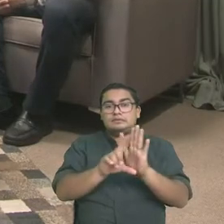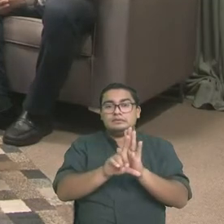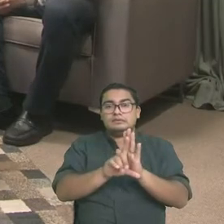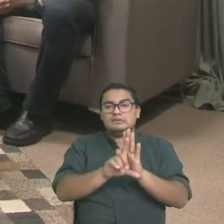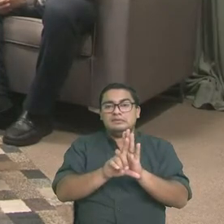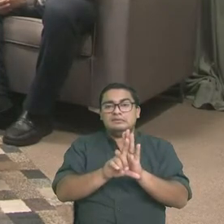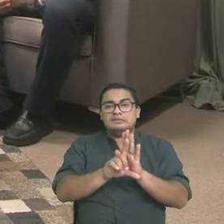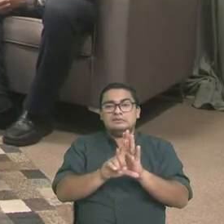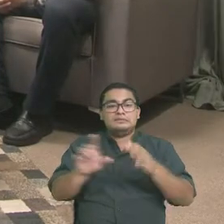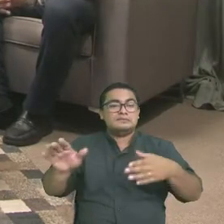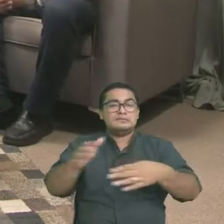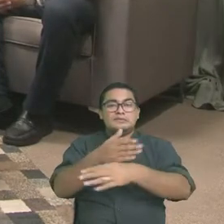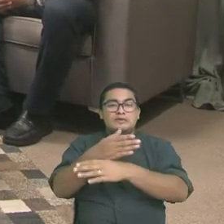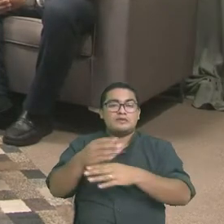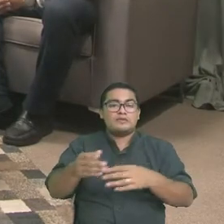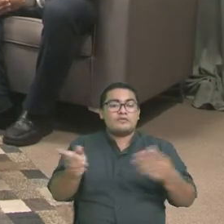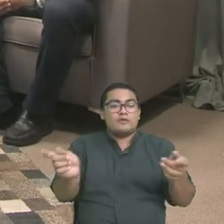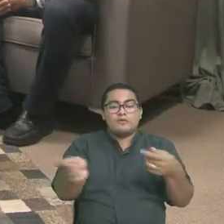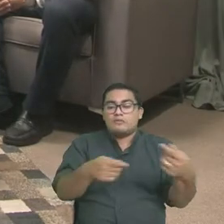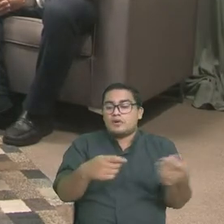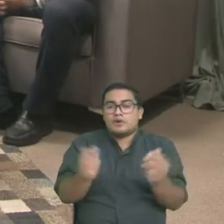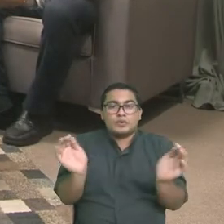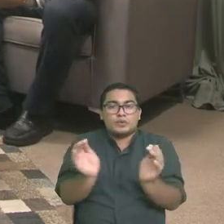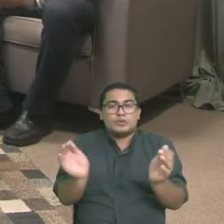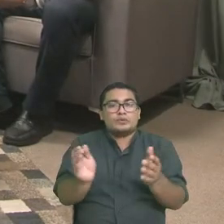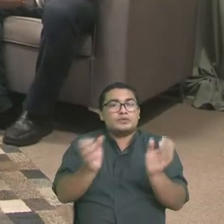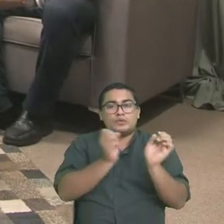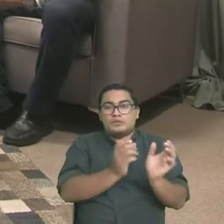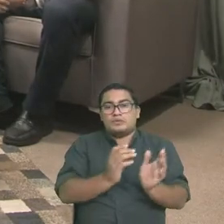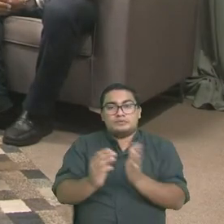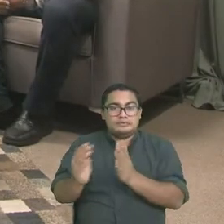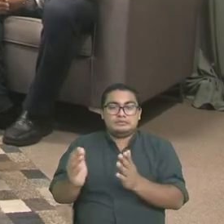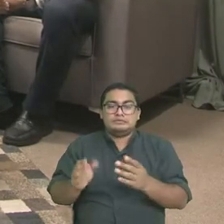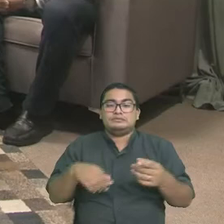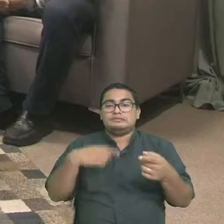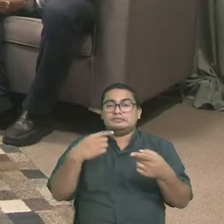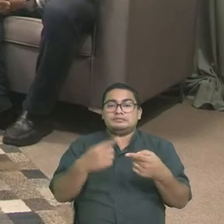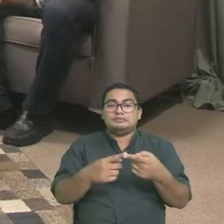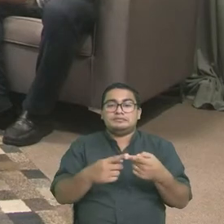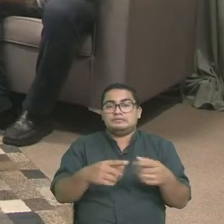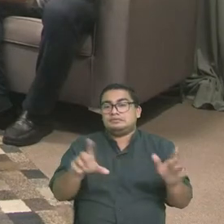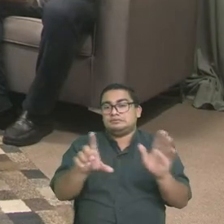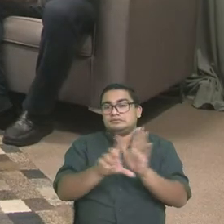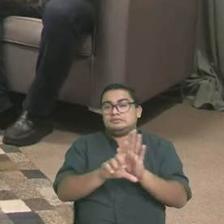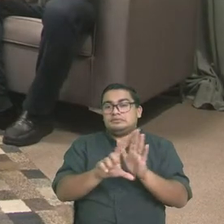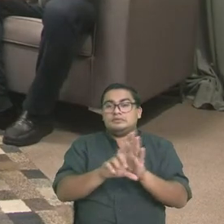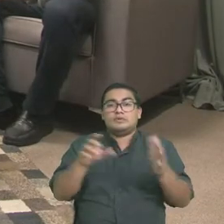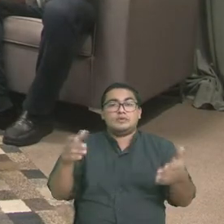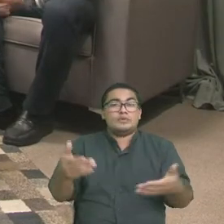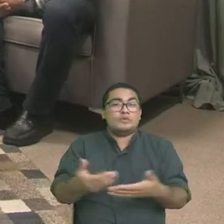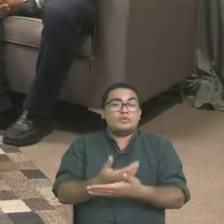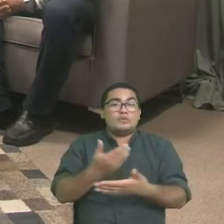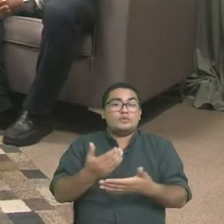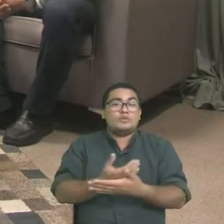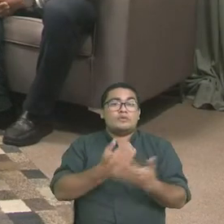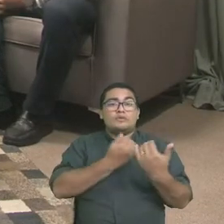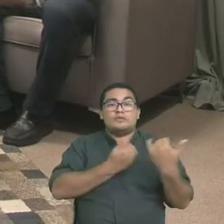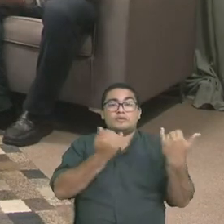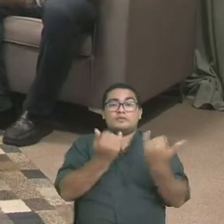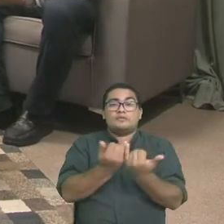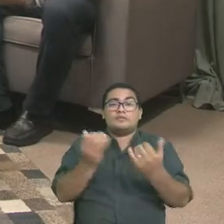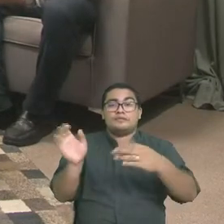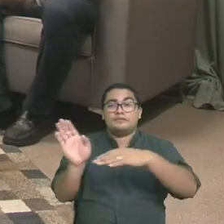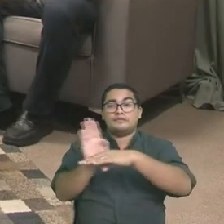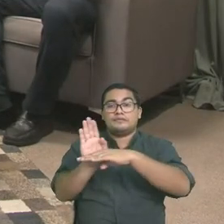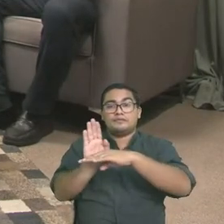de la micro, pequeña y mediana empresa, con la creación de instituciones, por ejemplo, como la ley del Banco Produzcamos,